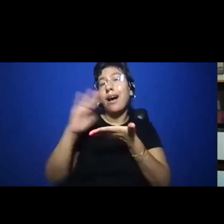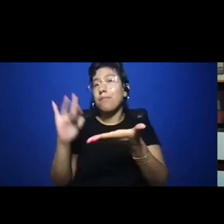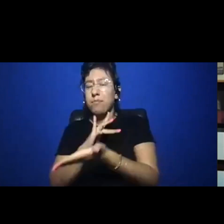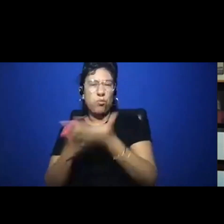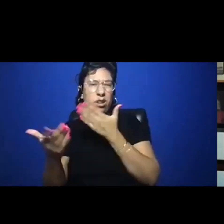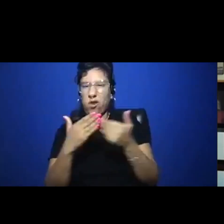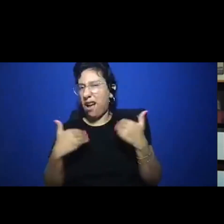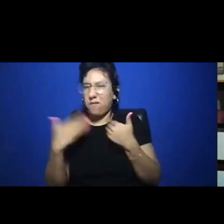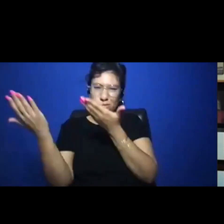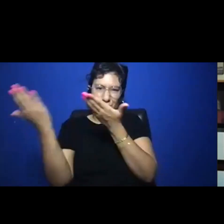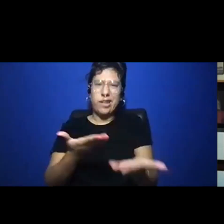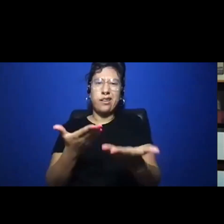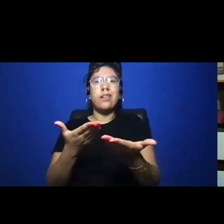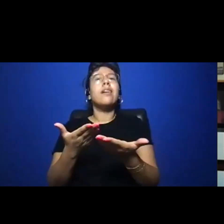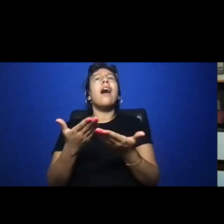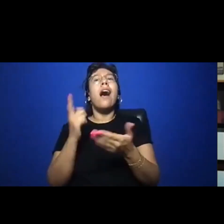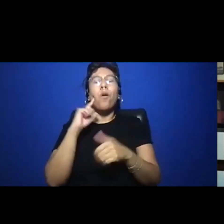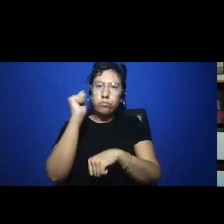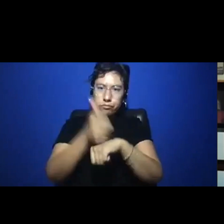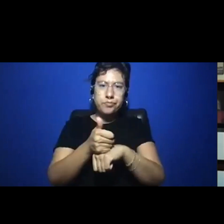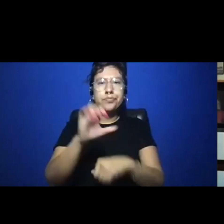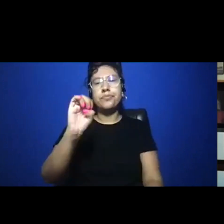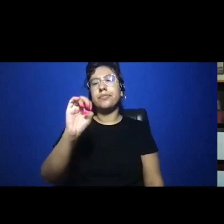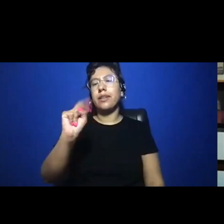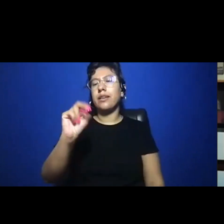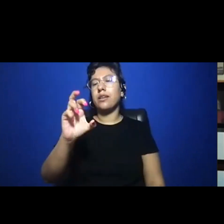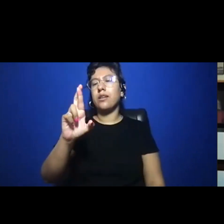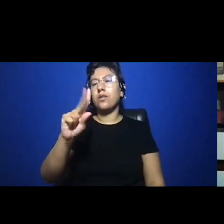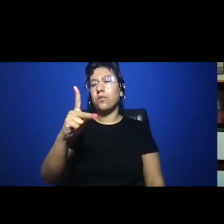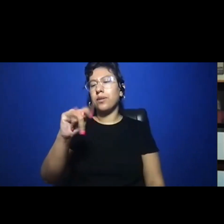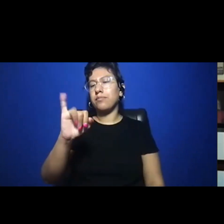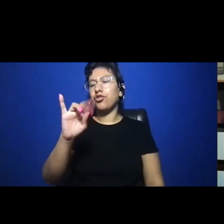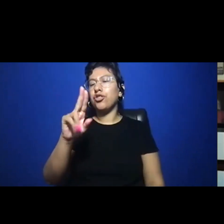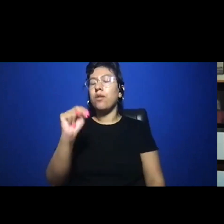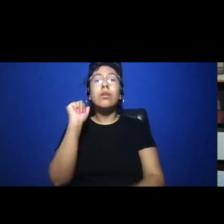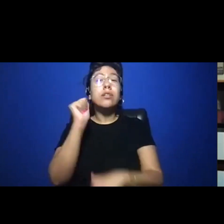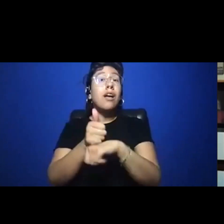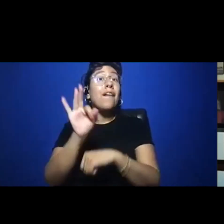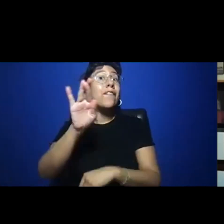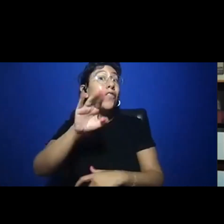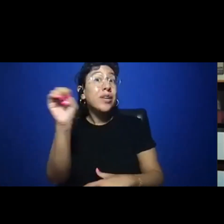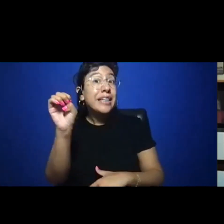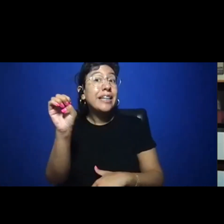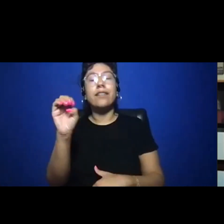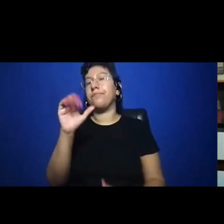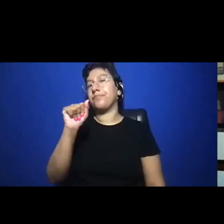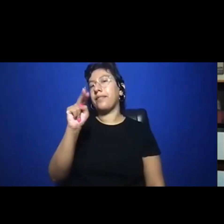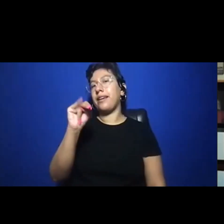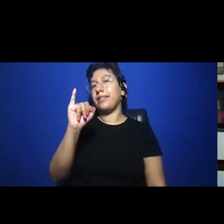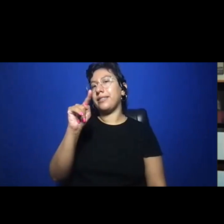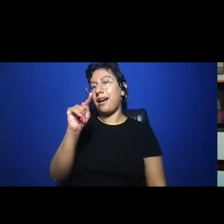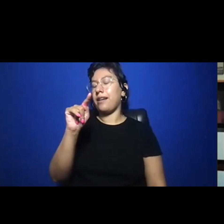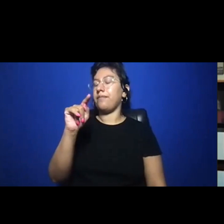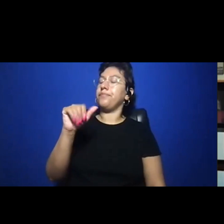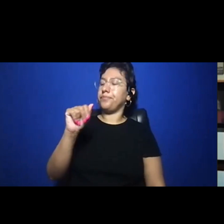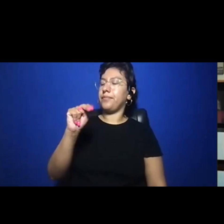su teléfono, su computadora, y vamos a encender los cifrados e instalar programas antivirus